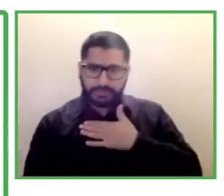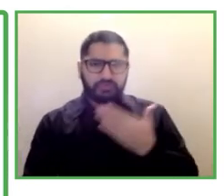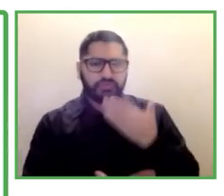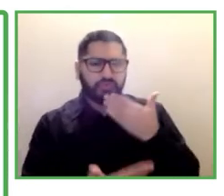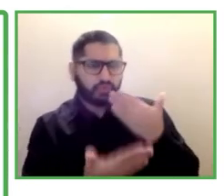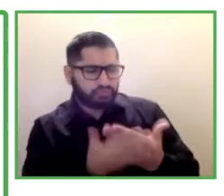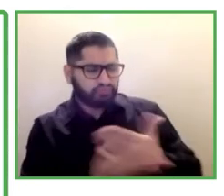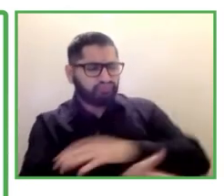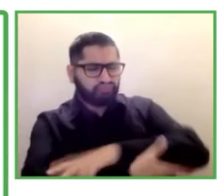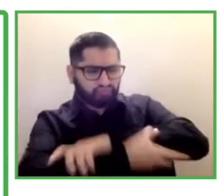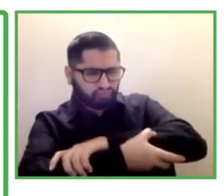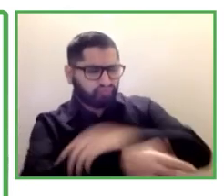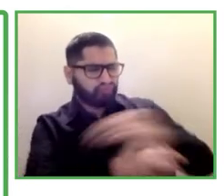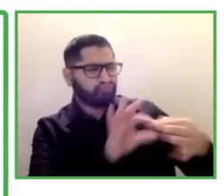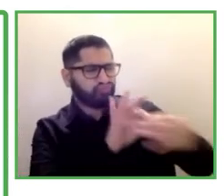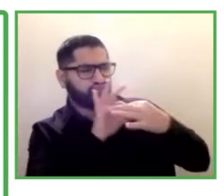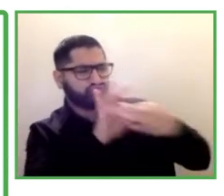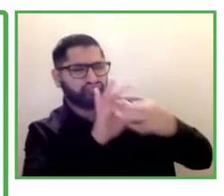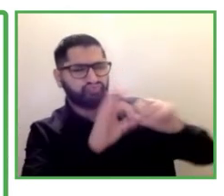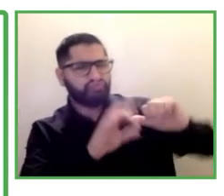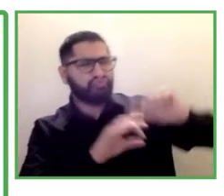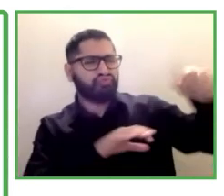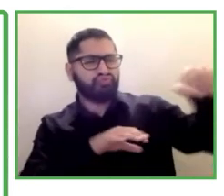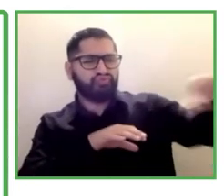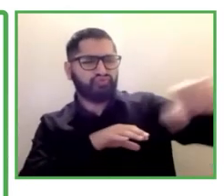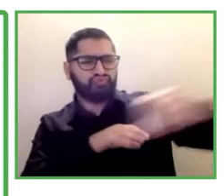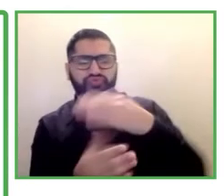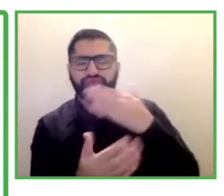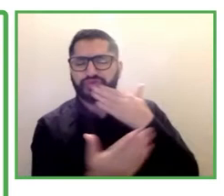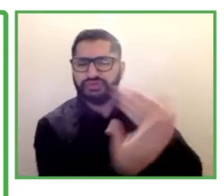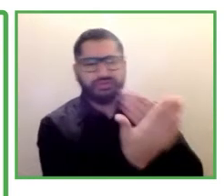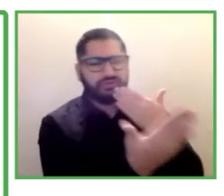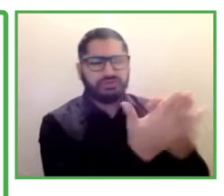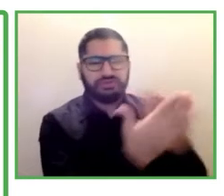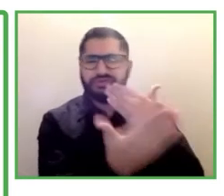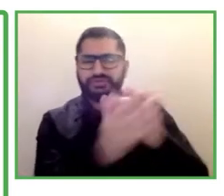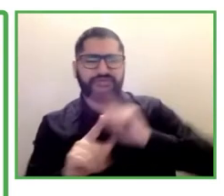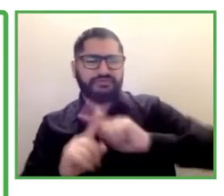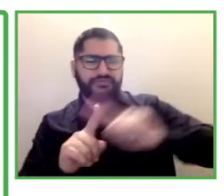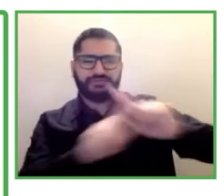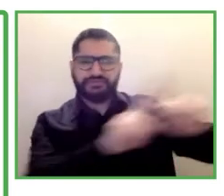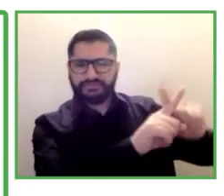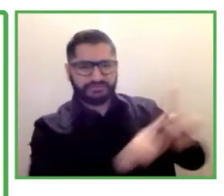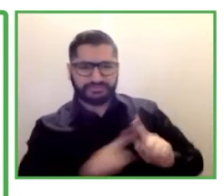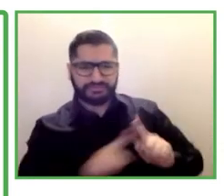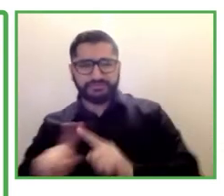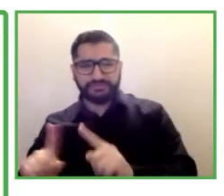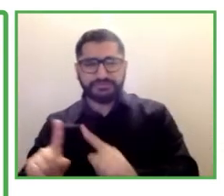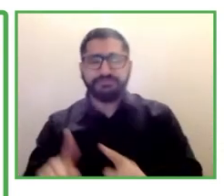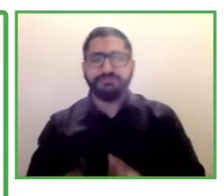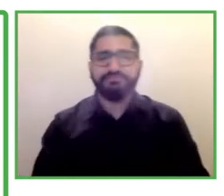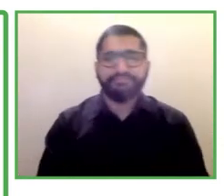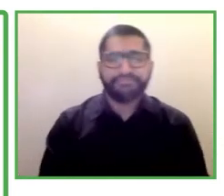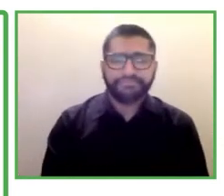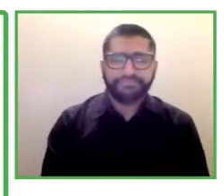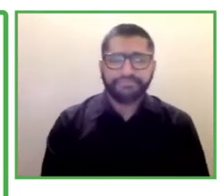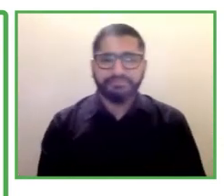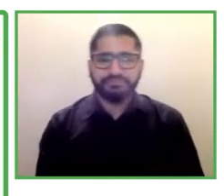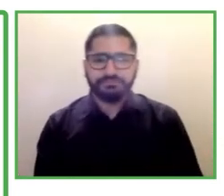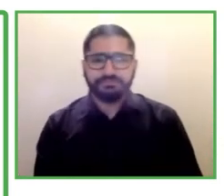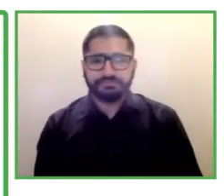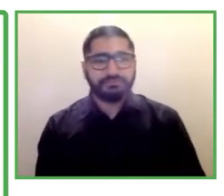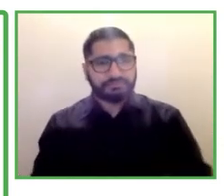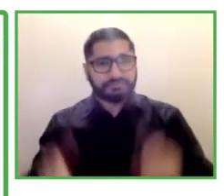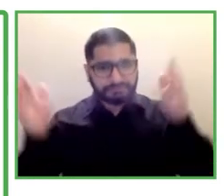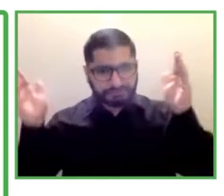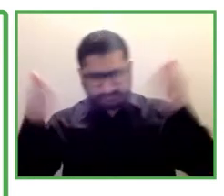que hace que Access Israel sea posible. Un poco de nosotros se estableció hace 20 años y